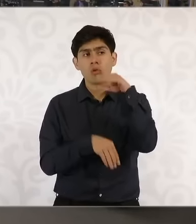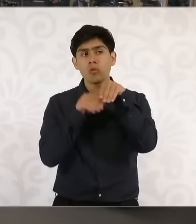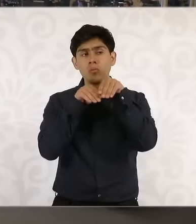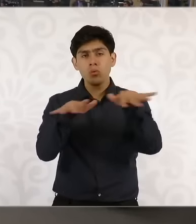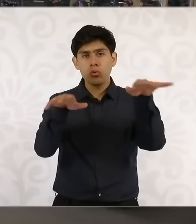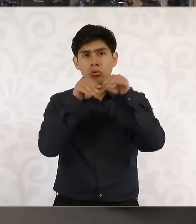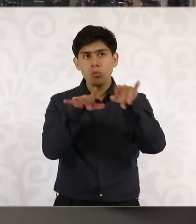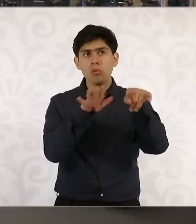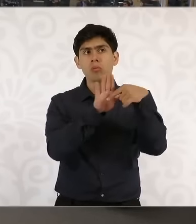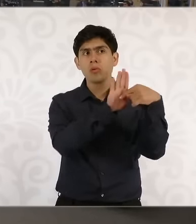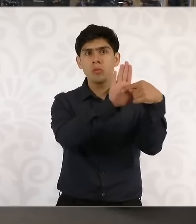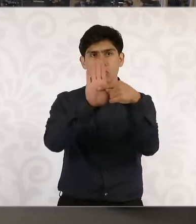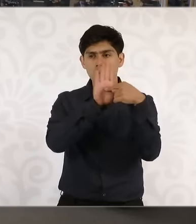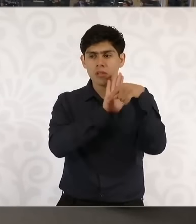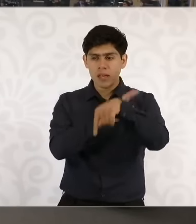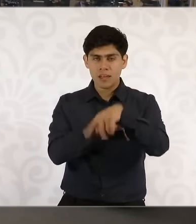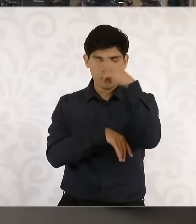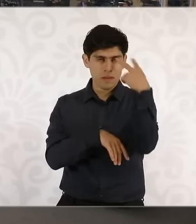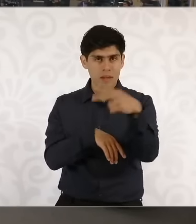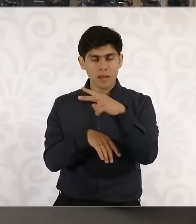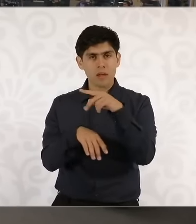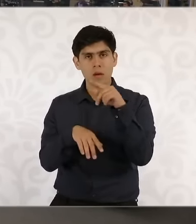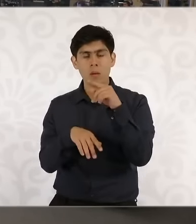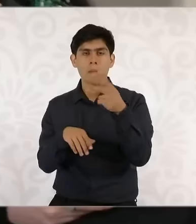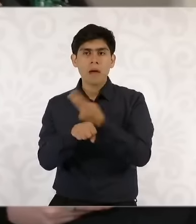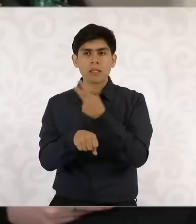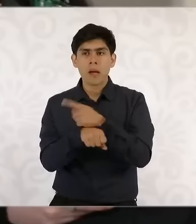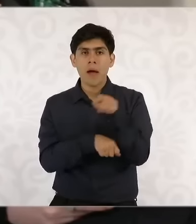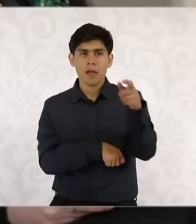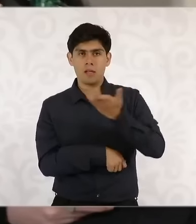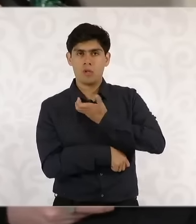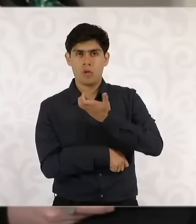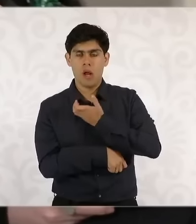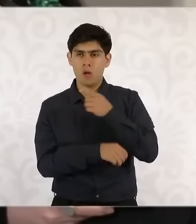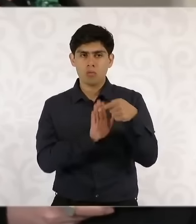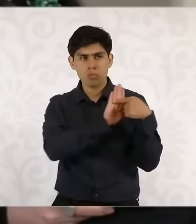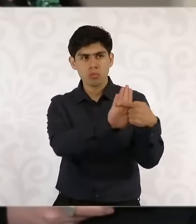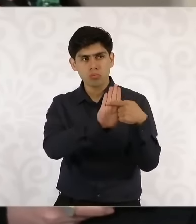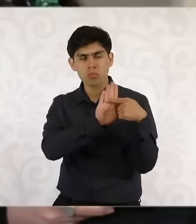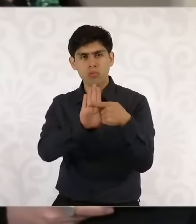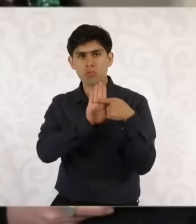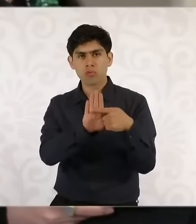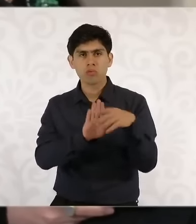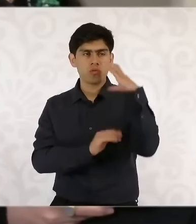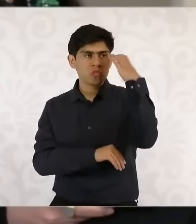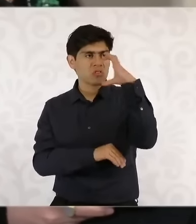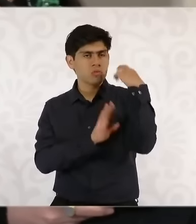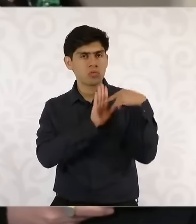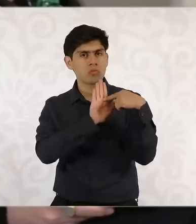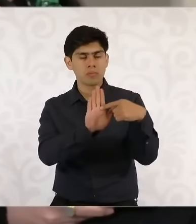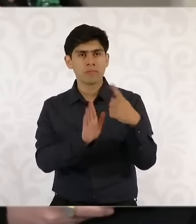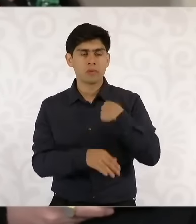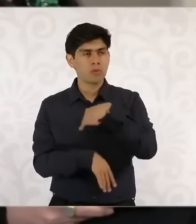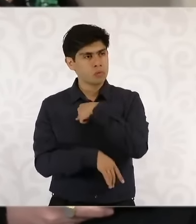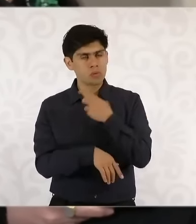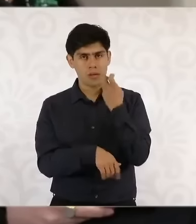mostrando el caos que se estaba causando en el primer cuadro, en el Zócalo. Los que anduvimos por acá en algún momento